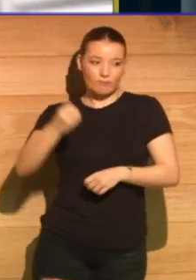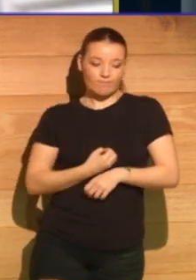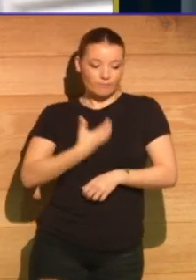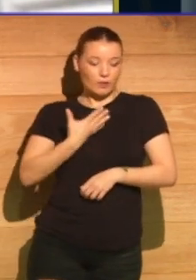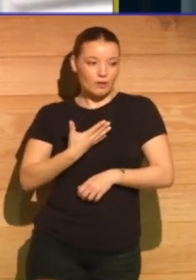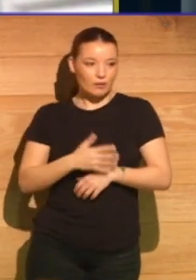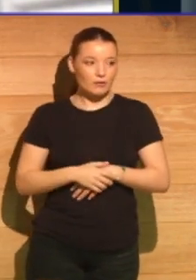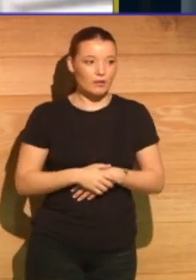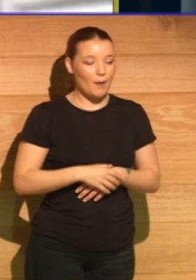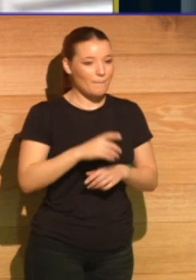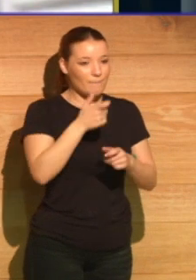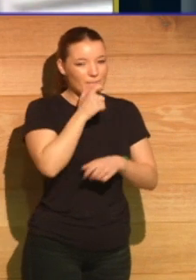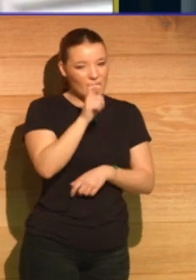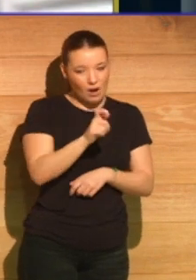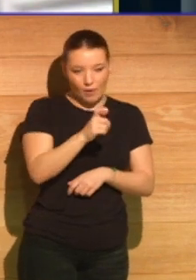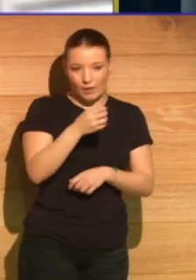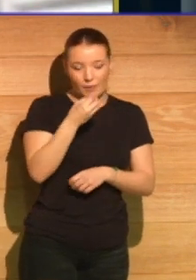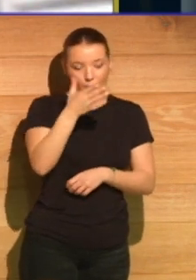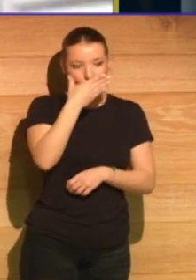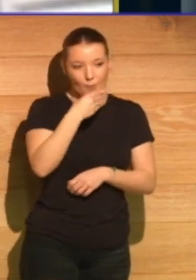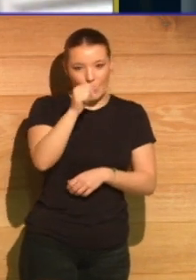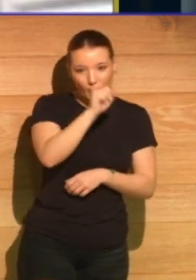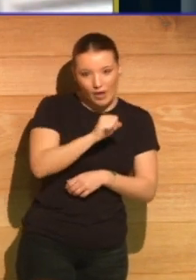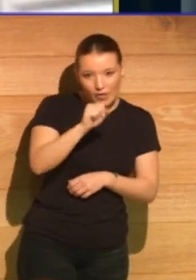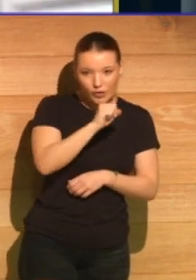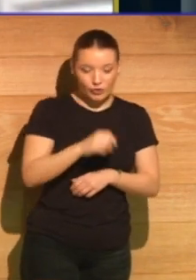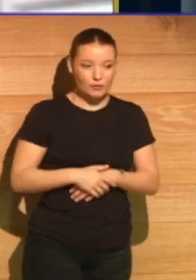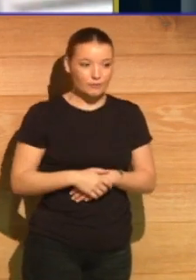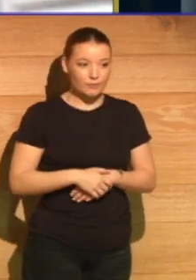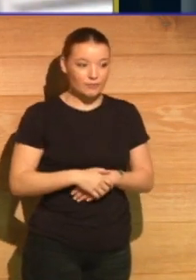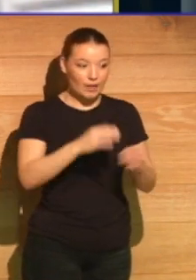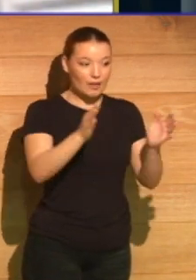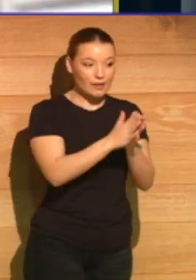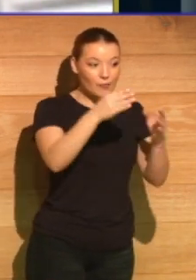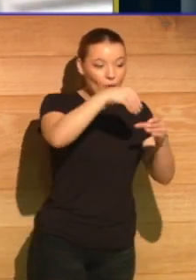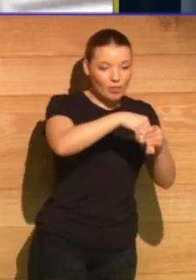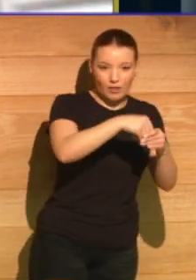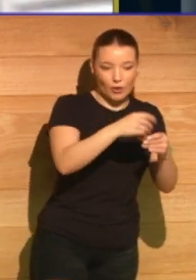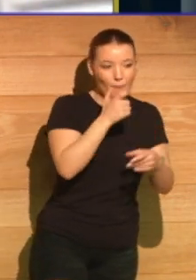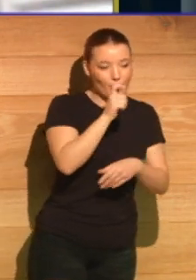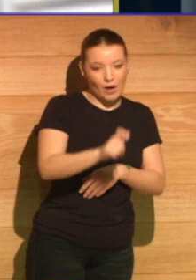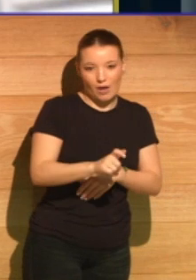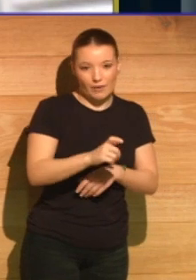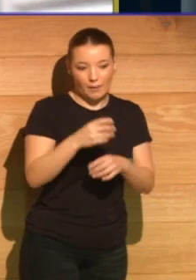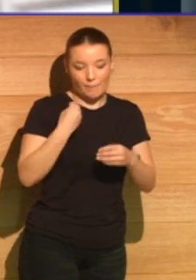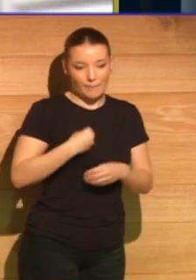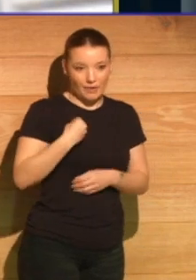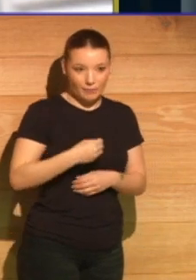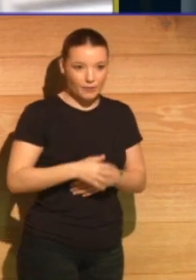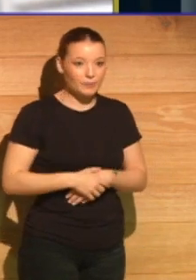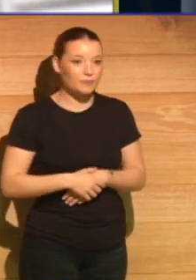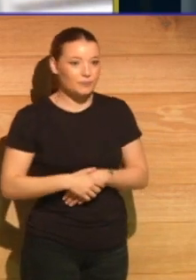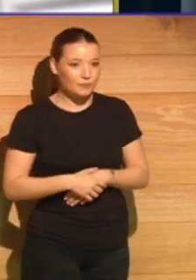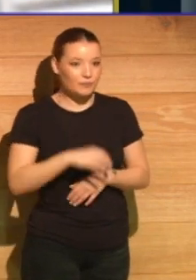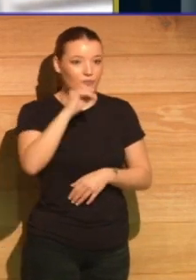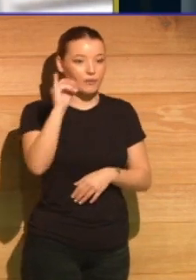bellas. De estas tienen muchas más en el libro que nos ocupa esta tarde. Josefa Izuel es, por tanto,